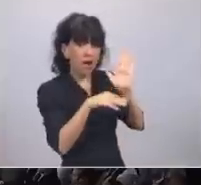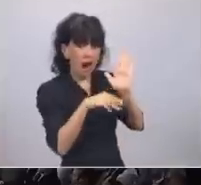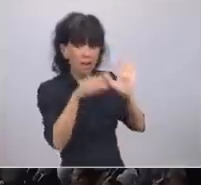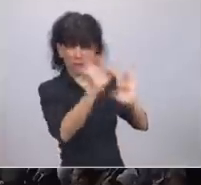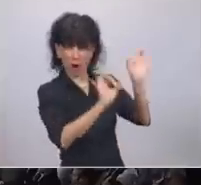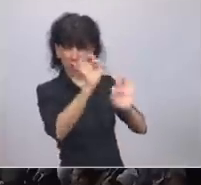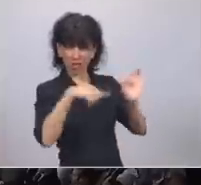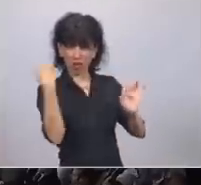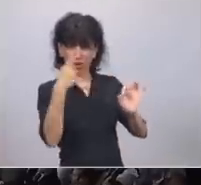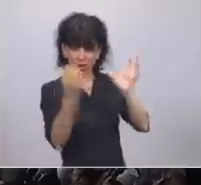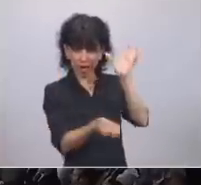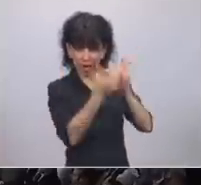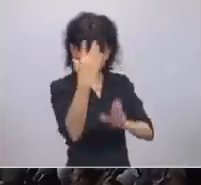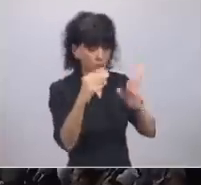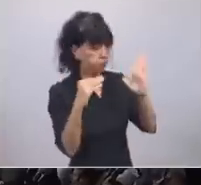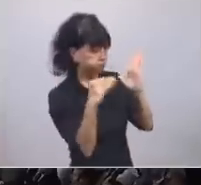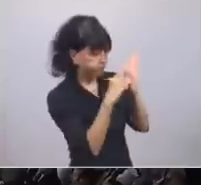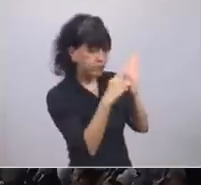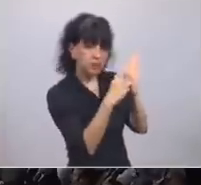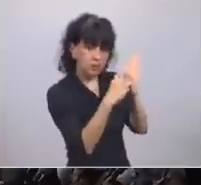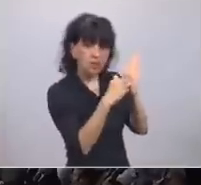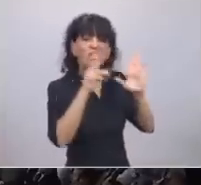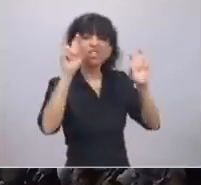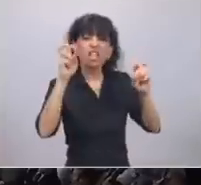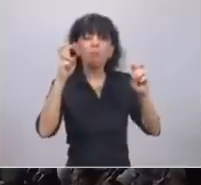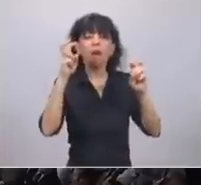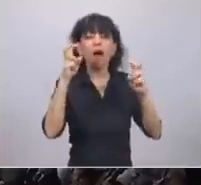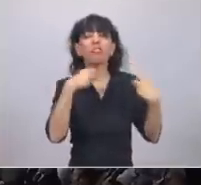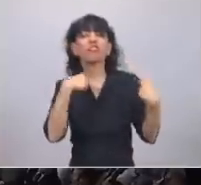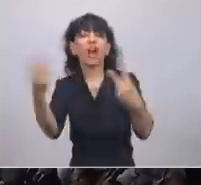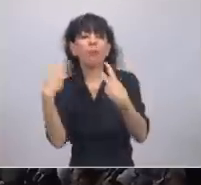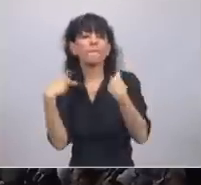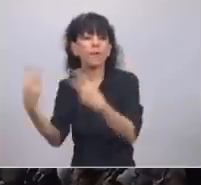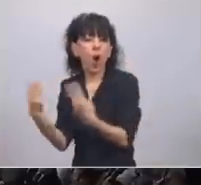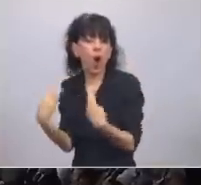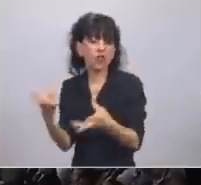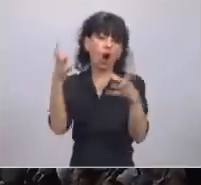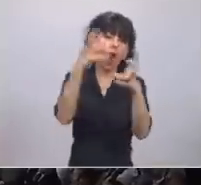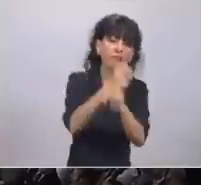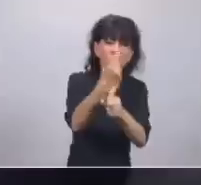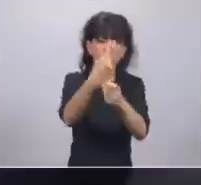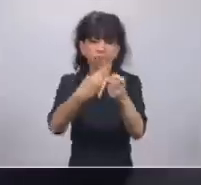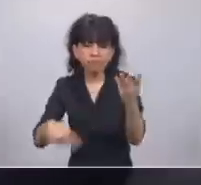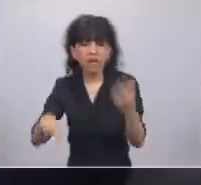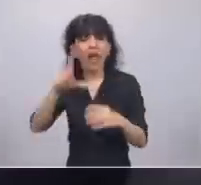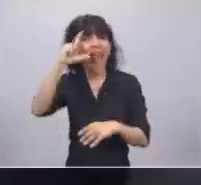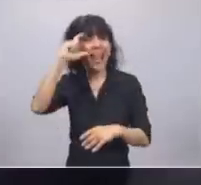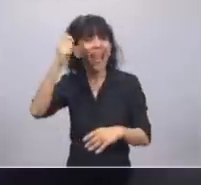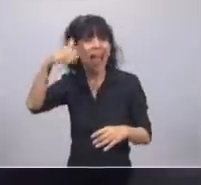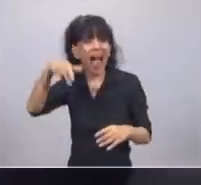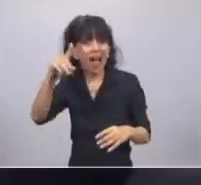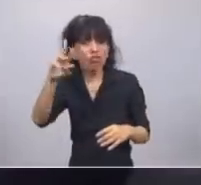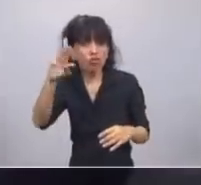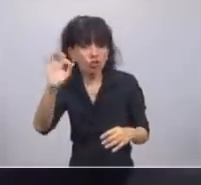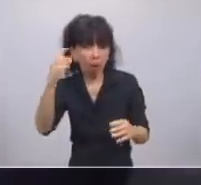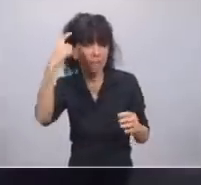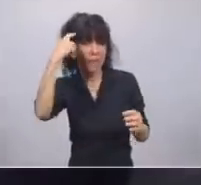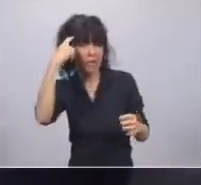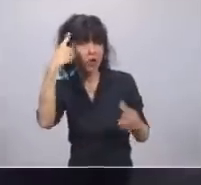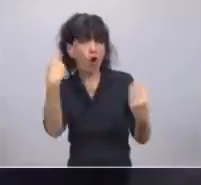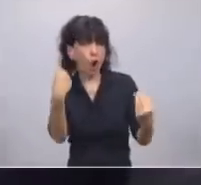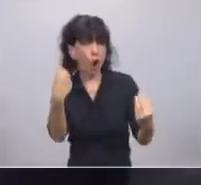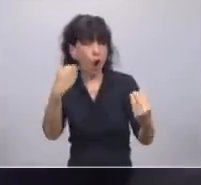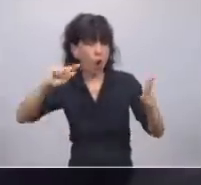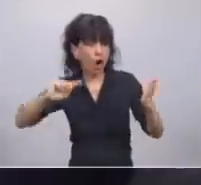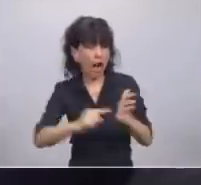de transporte que ha planteado Leandro para la ciudad de Buenos Aires,